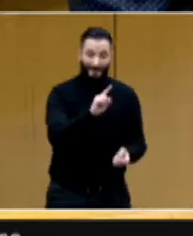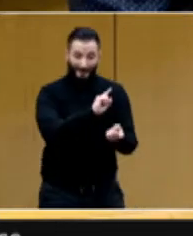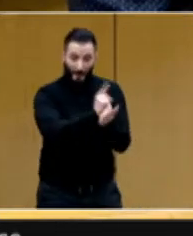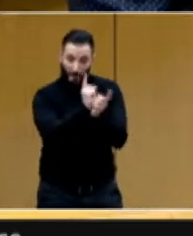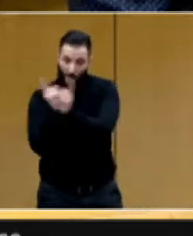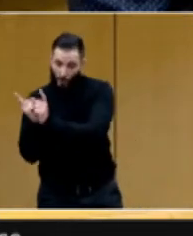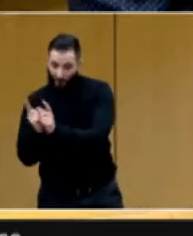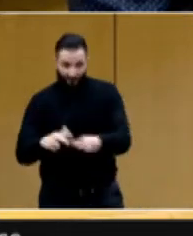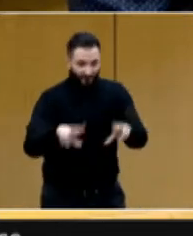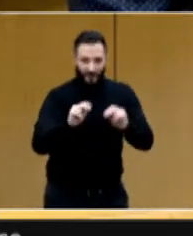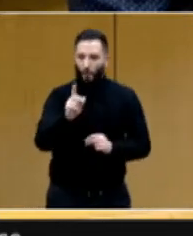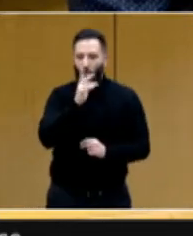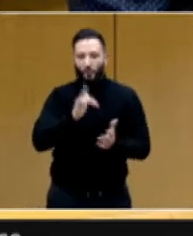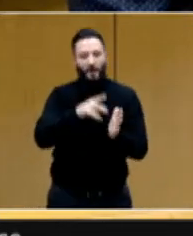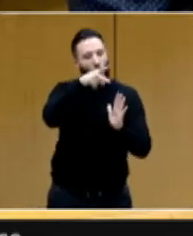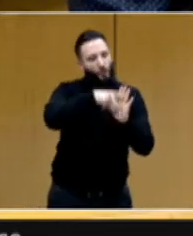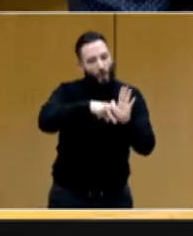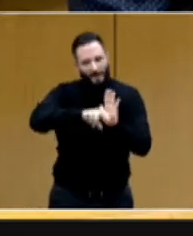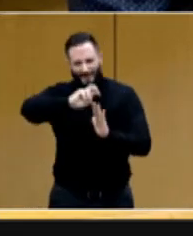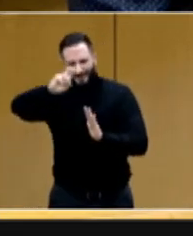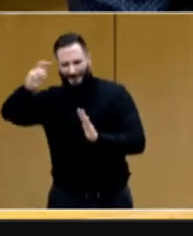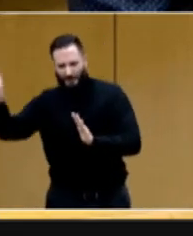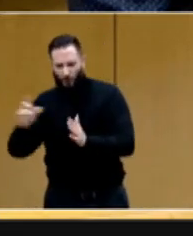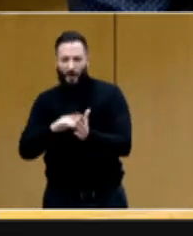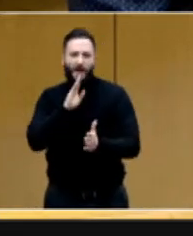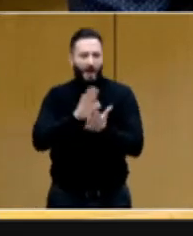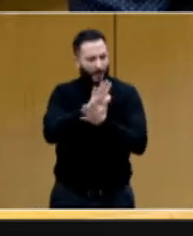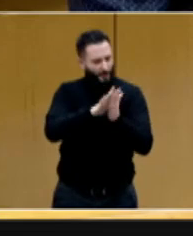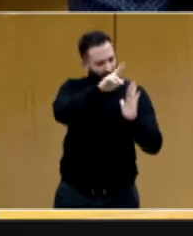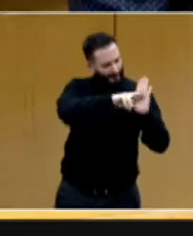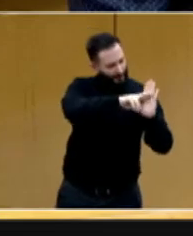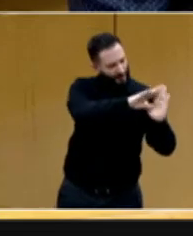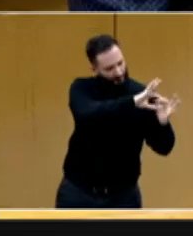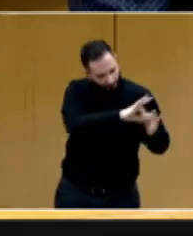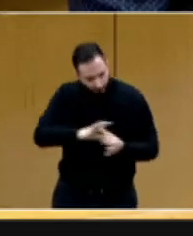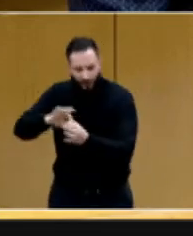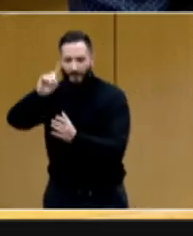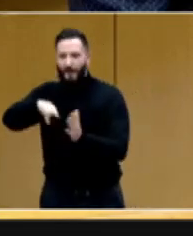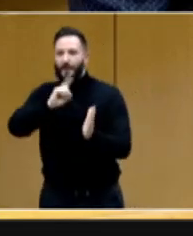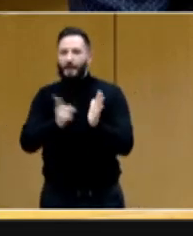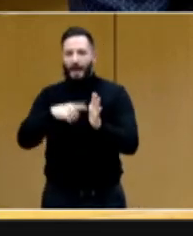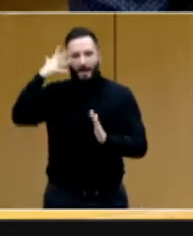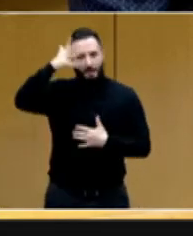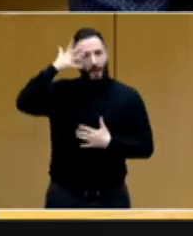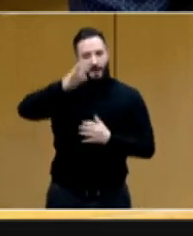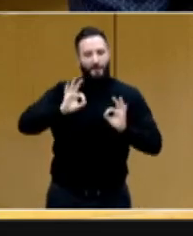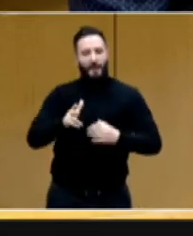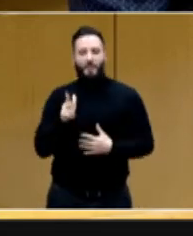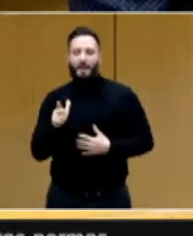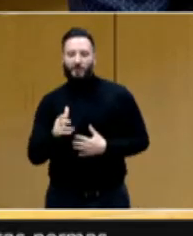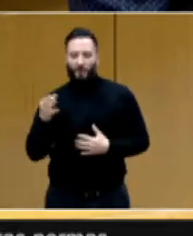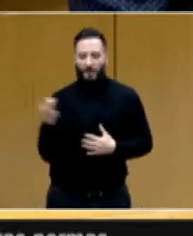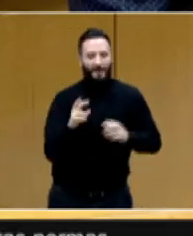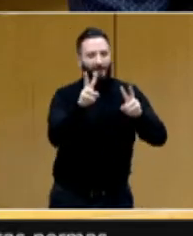sobre los que impactaba el régimen anterior y por ello se ha modificado también la ley foral de derechos y deberes en materia de salud la